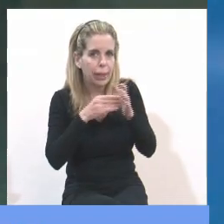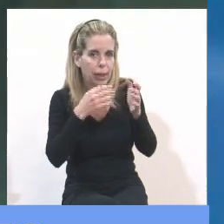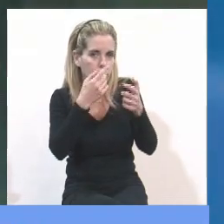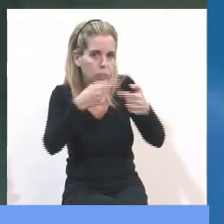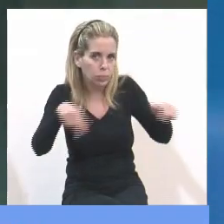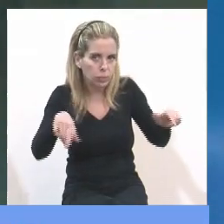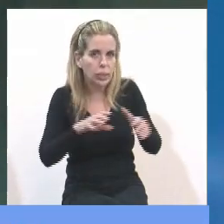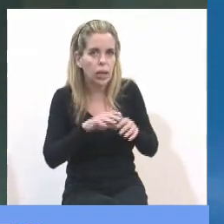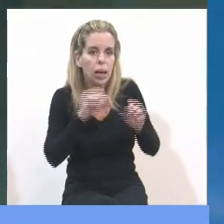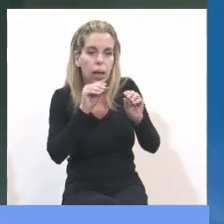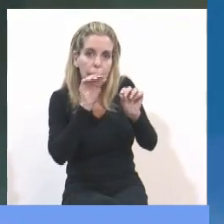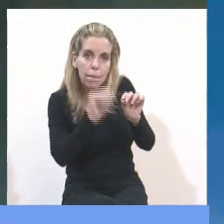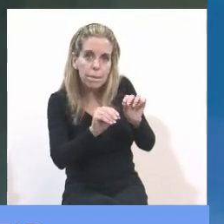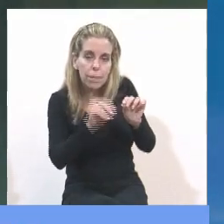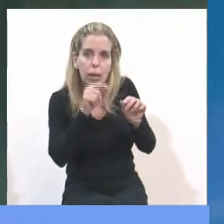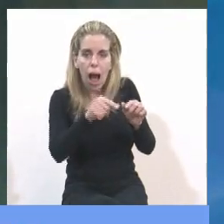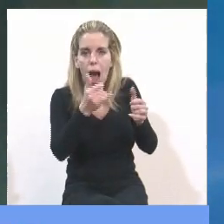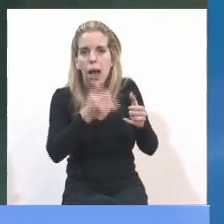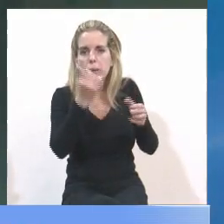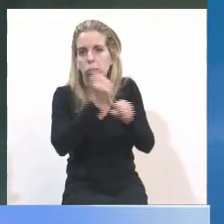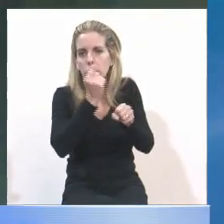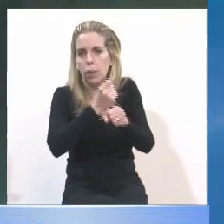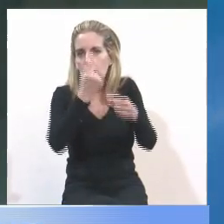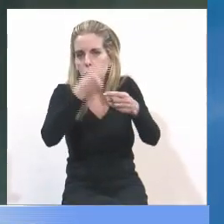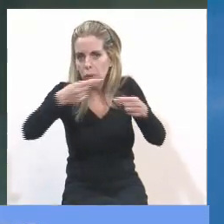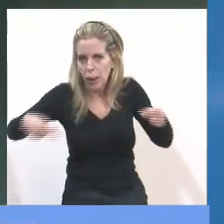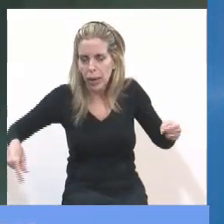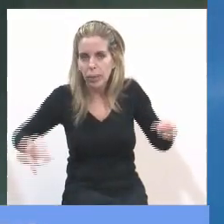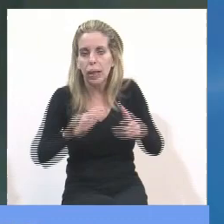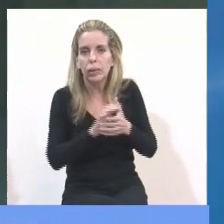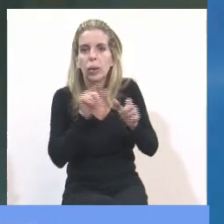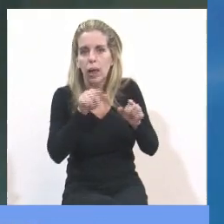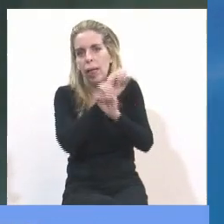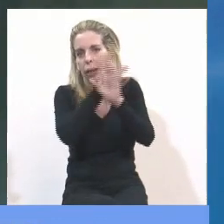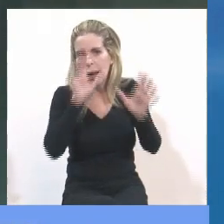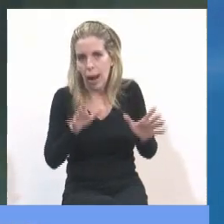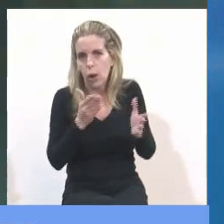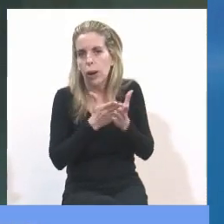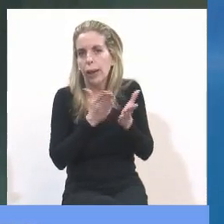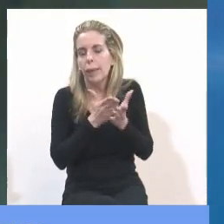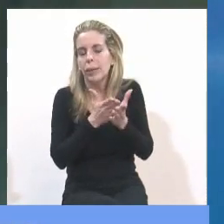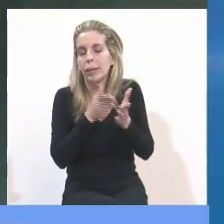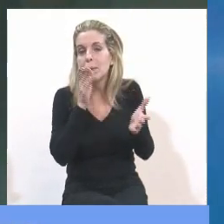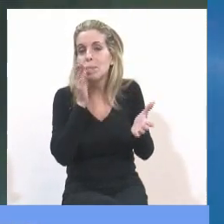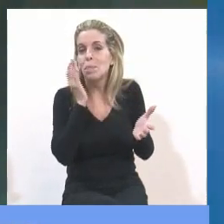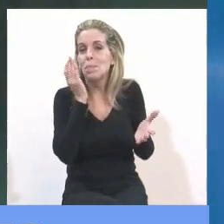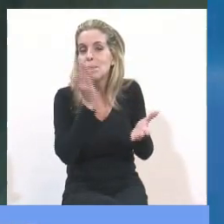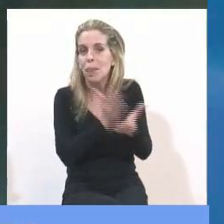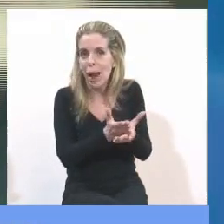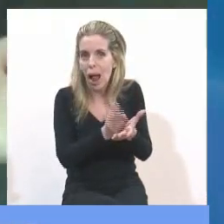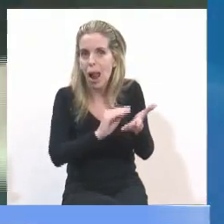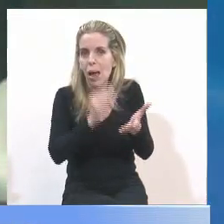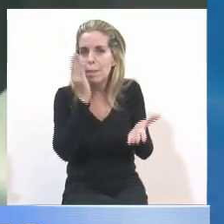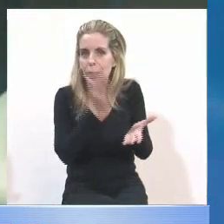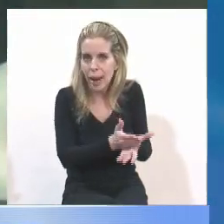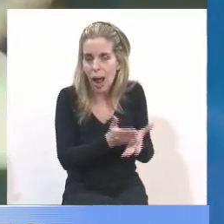dejando expresado que realiza funciones diversas en rigor, está claro que en la materia penal el juez de tribunal oral lo hace en